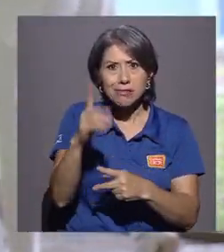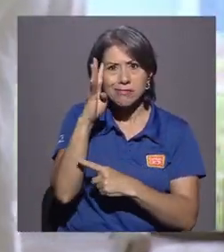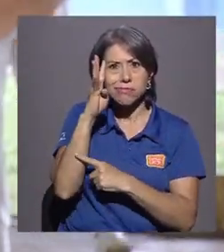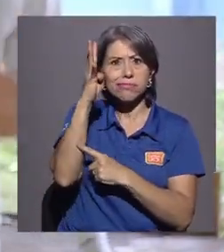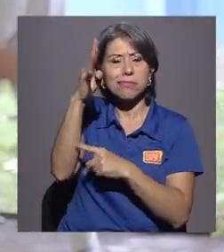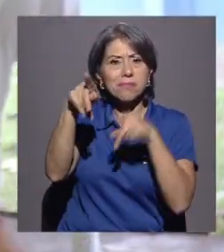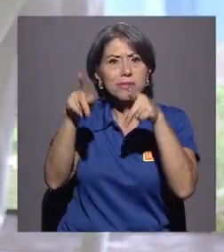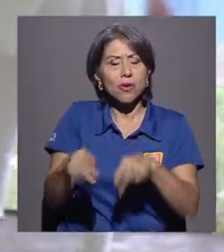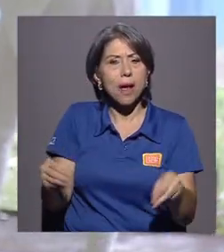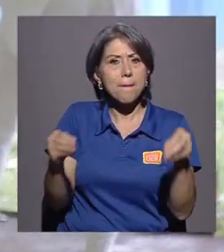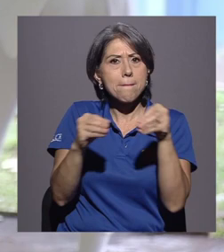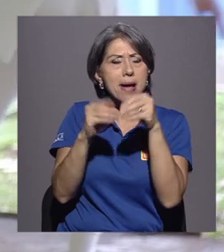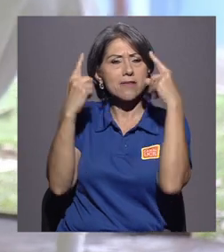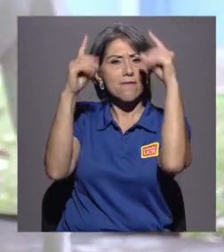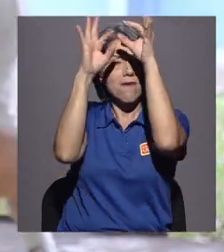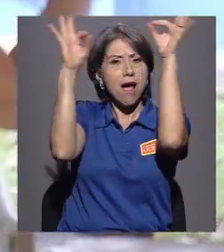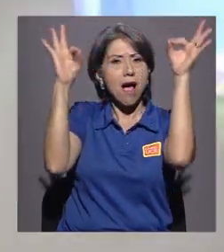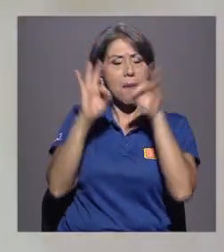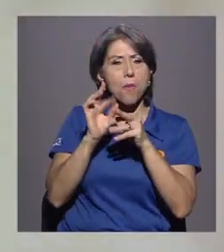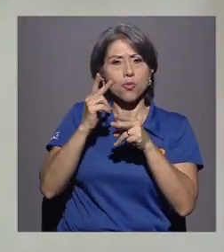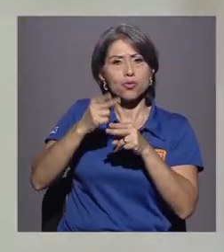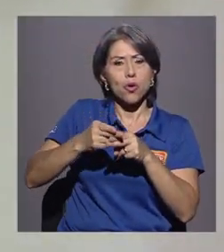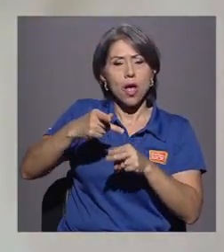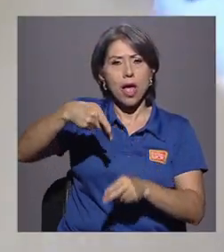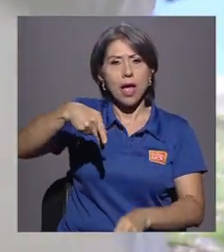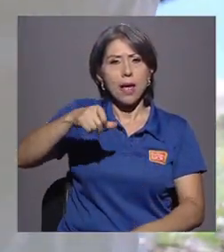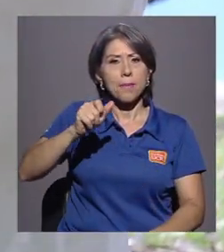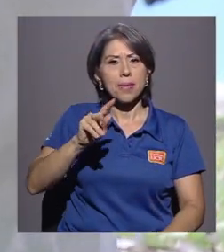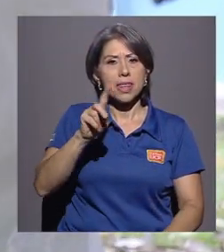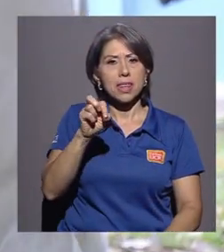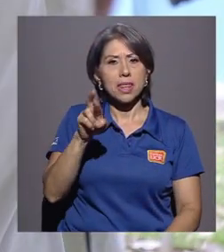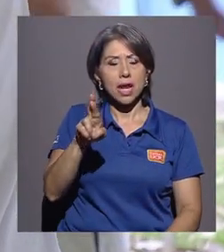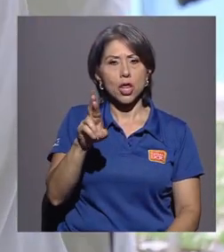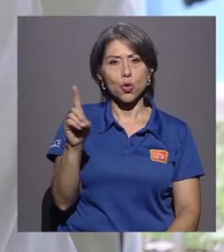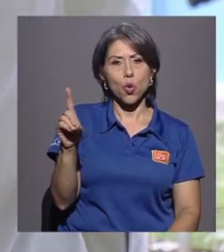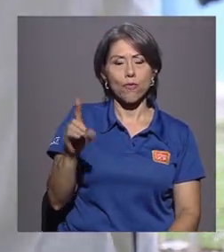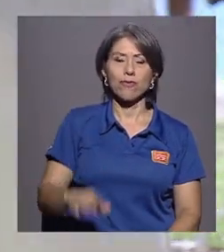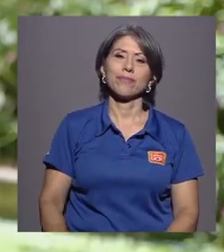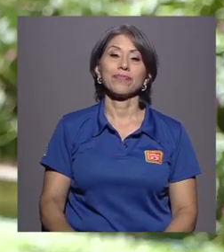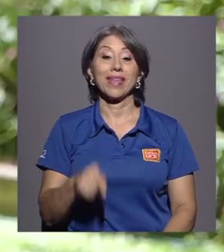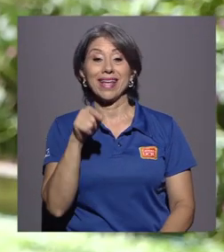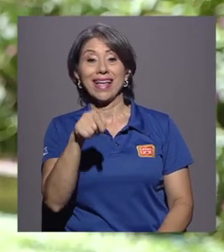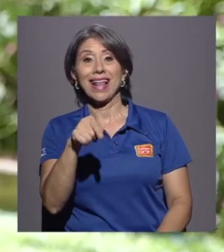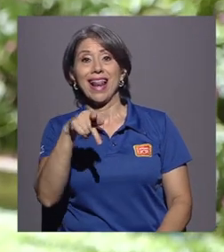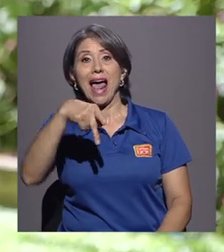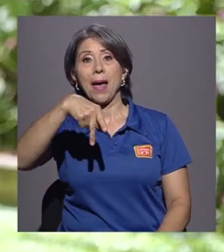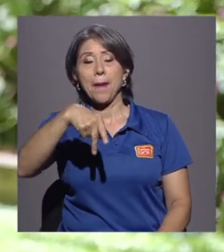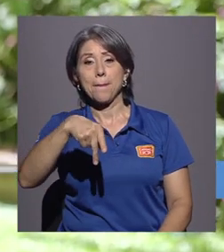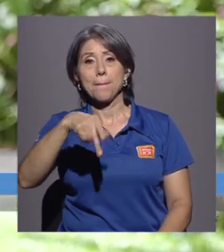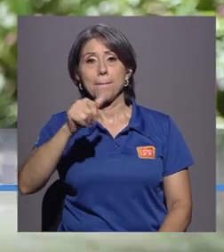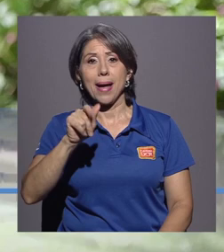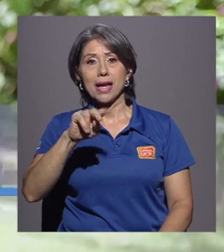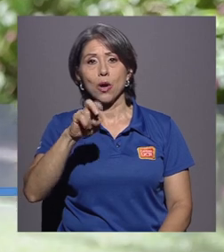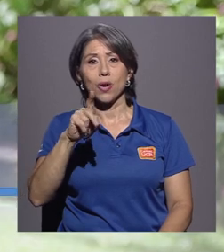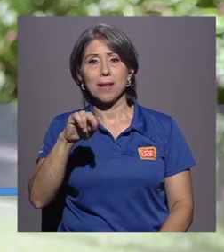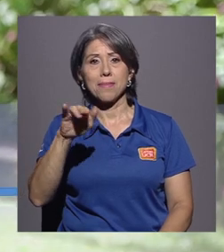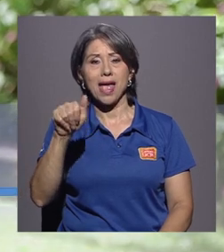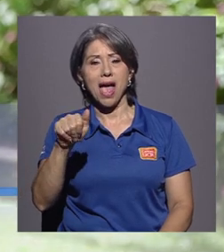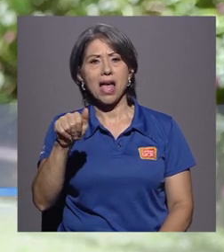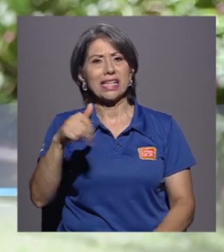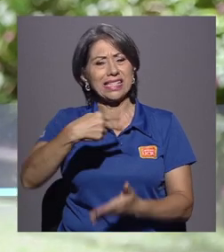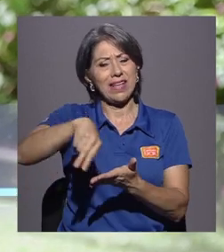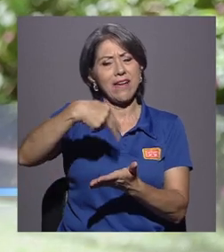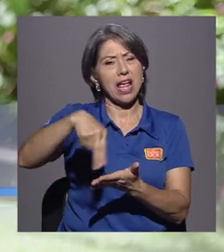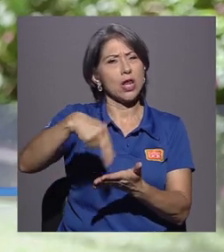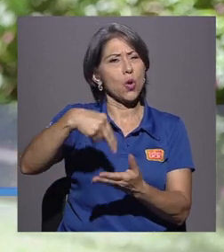más famosas de la historia llamado peter de 1 lapan o línea se bailó mucho mucho tiempo en la época